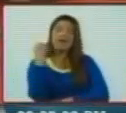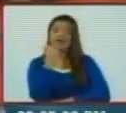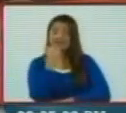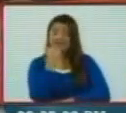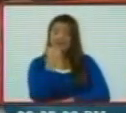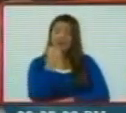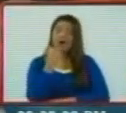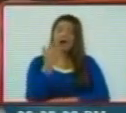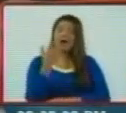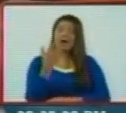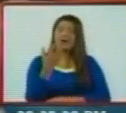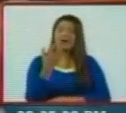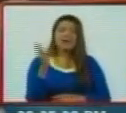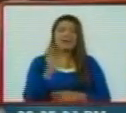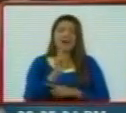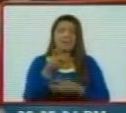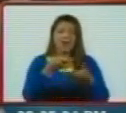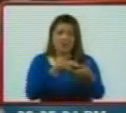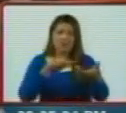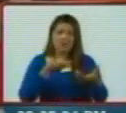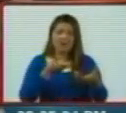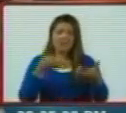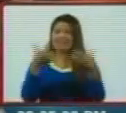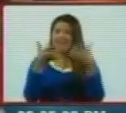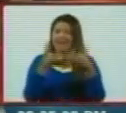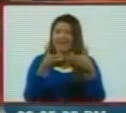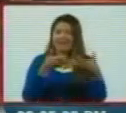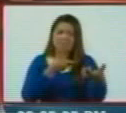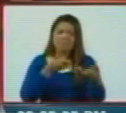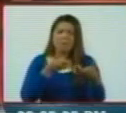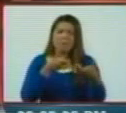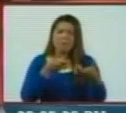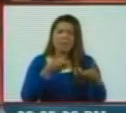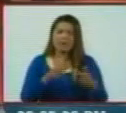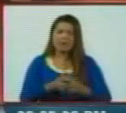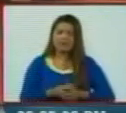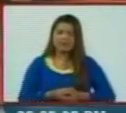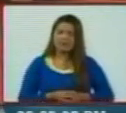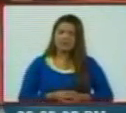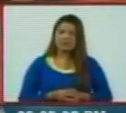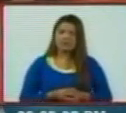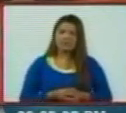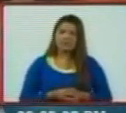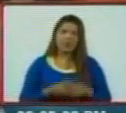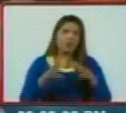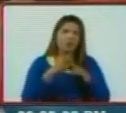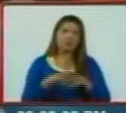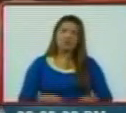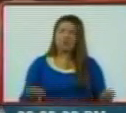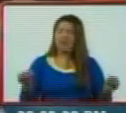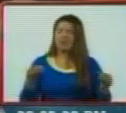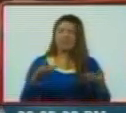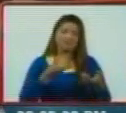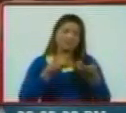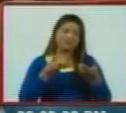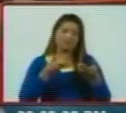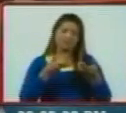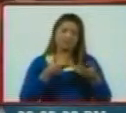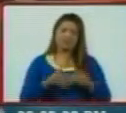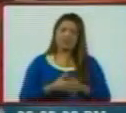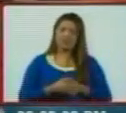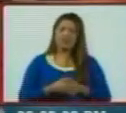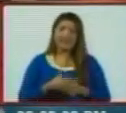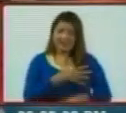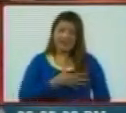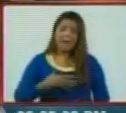armas automáticas de guerra, nos las dejaron con todo, sin ensaña, a matarnos,